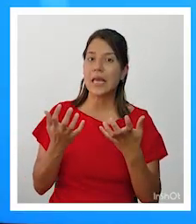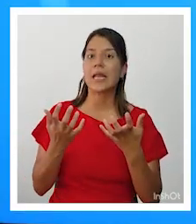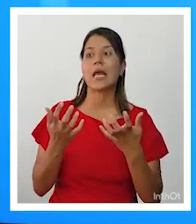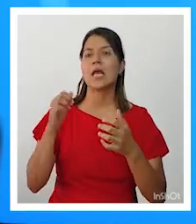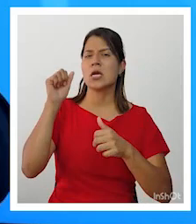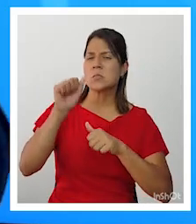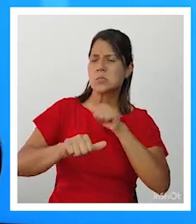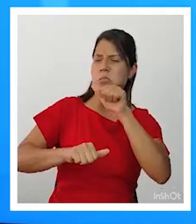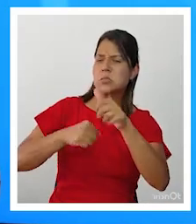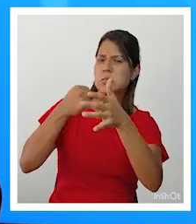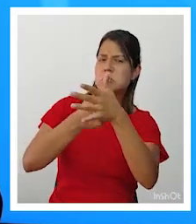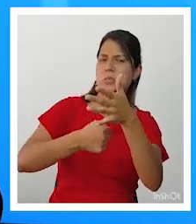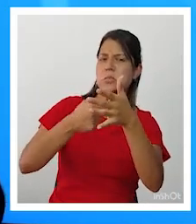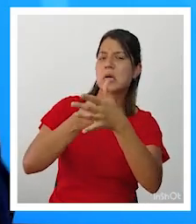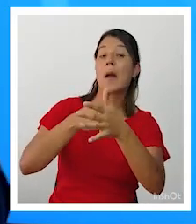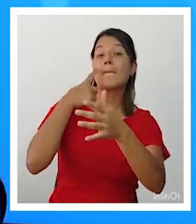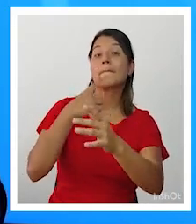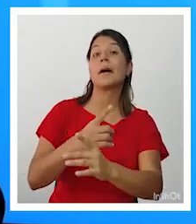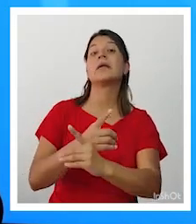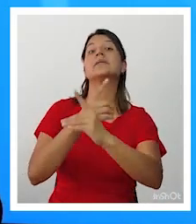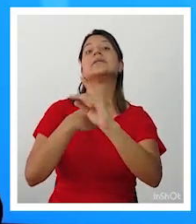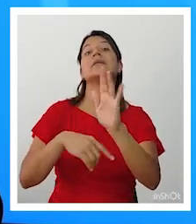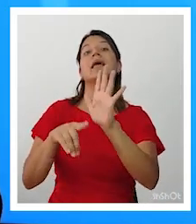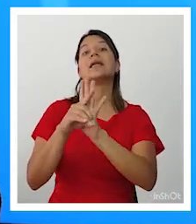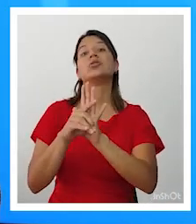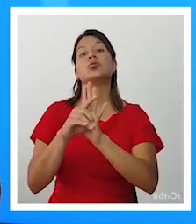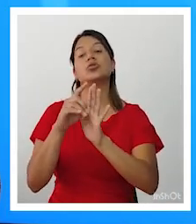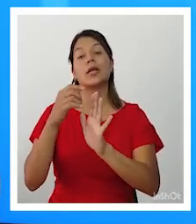por los derechos de las personas con discapacidad,